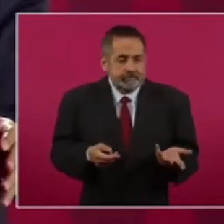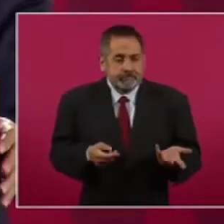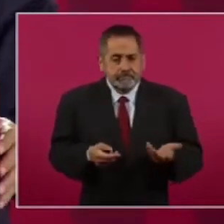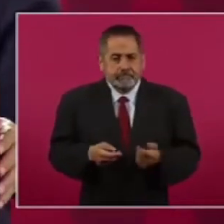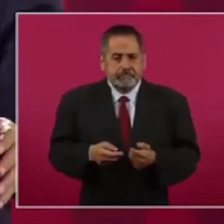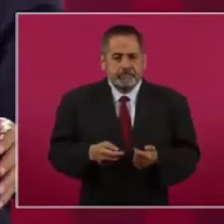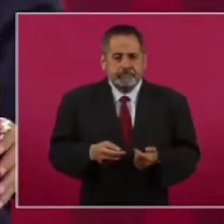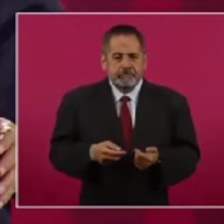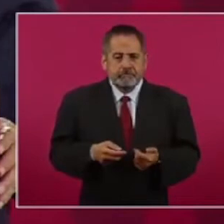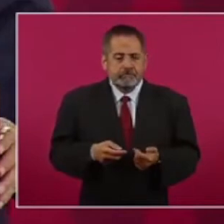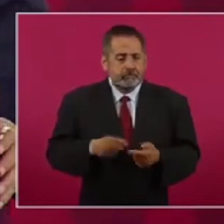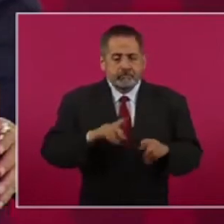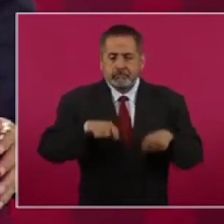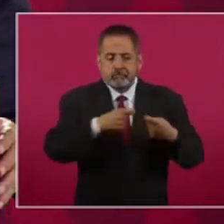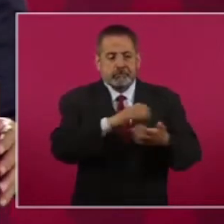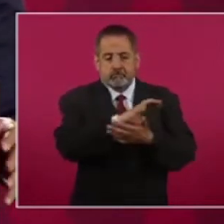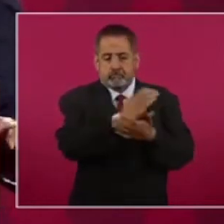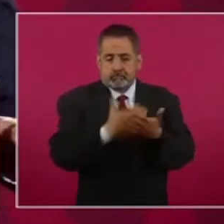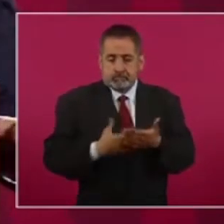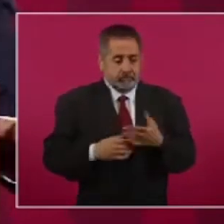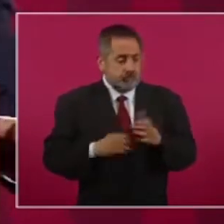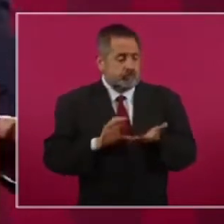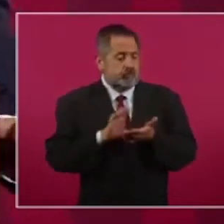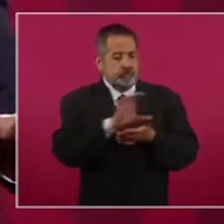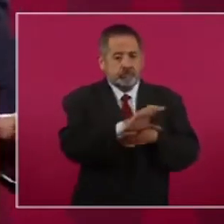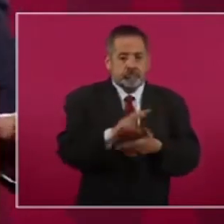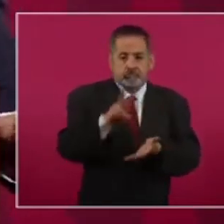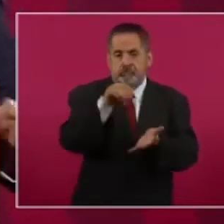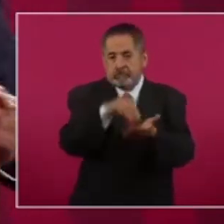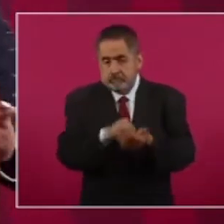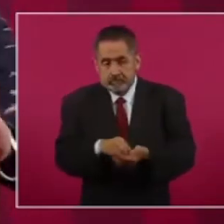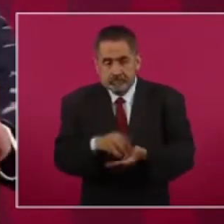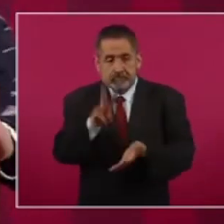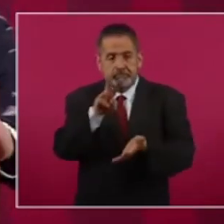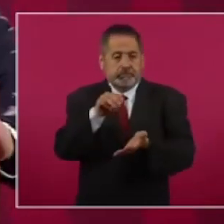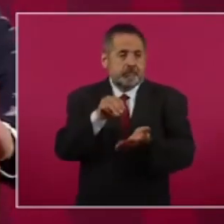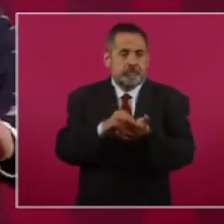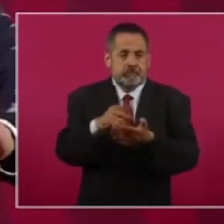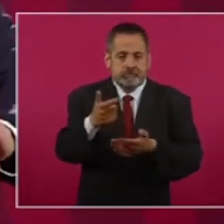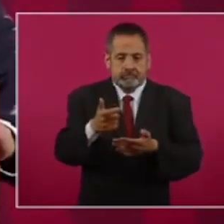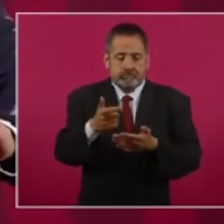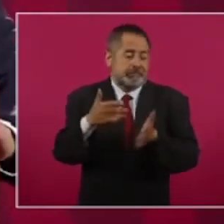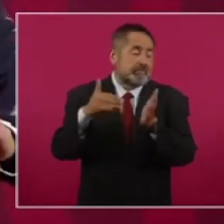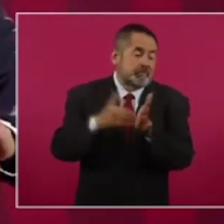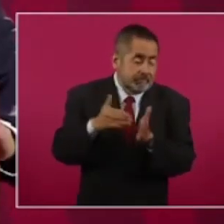y eran contratos de 2,000, de 3,000 pesos,